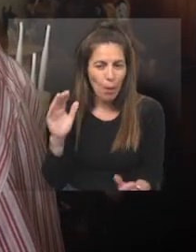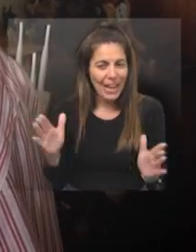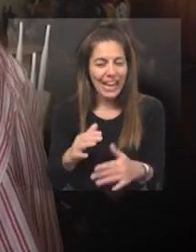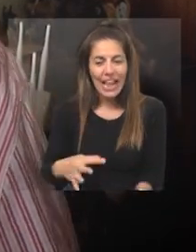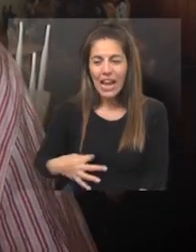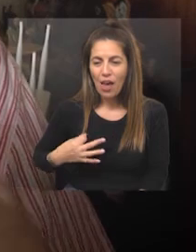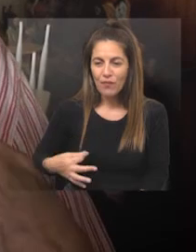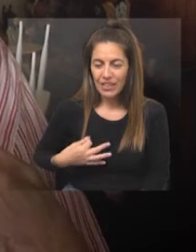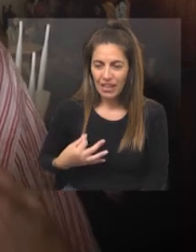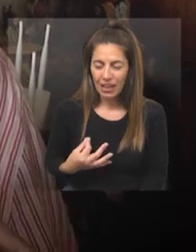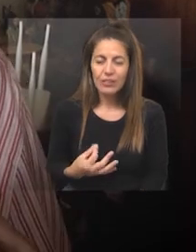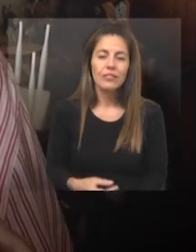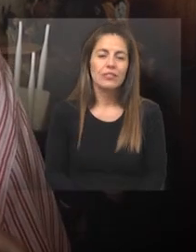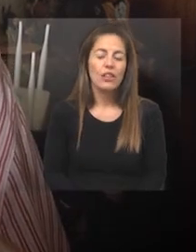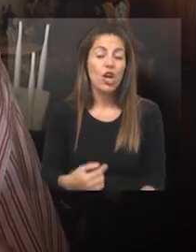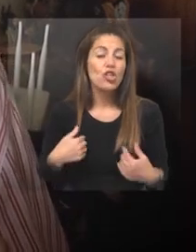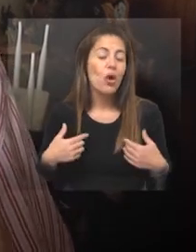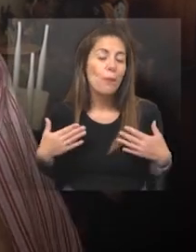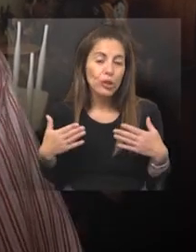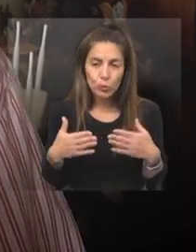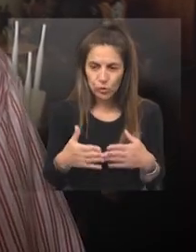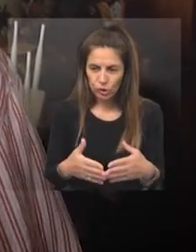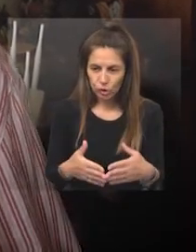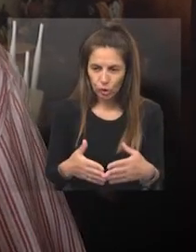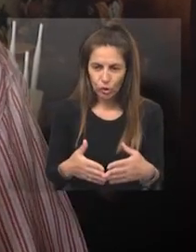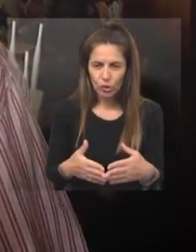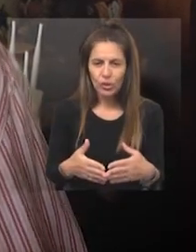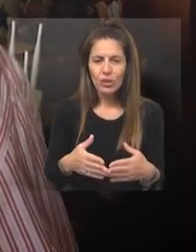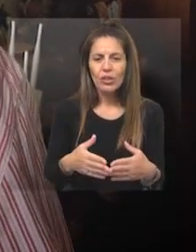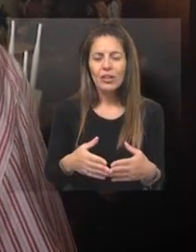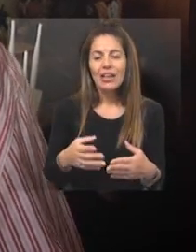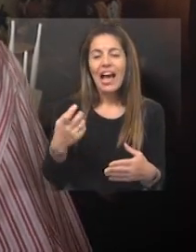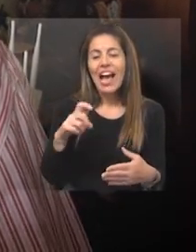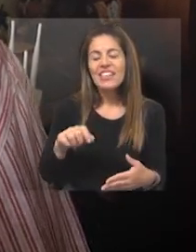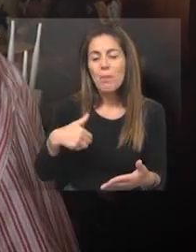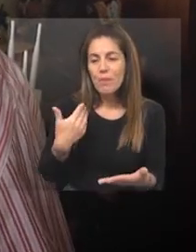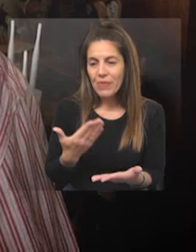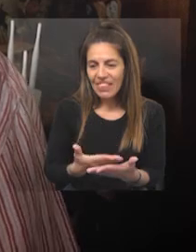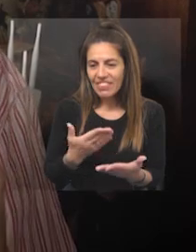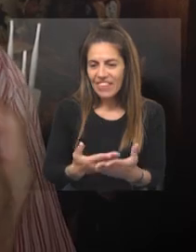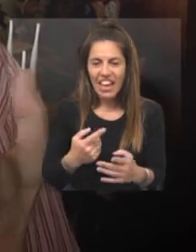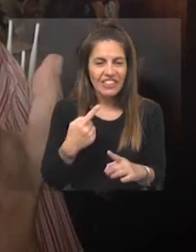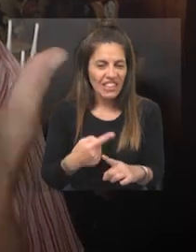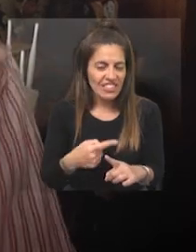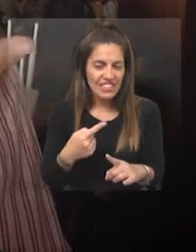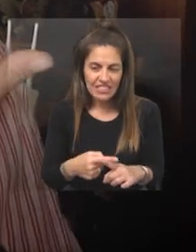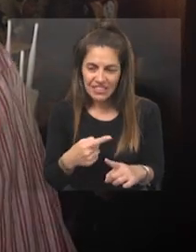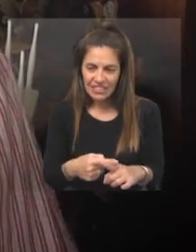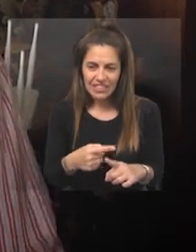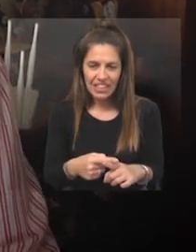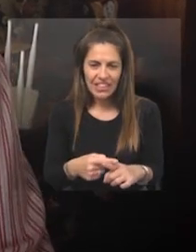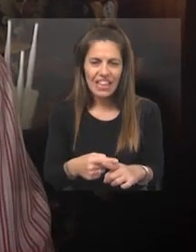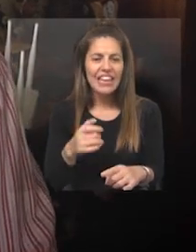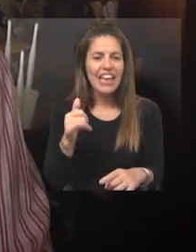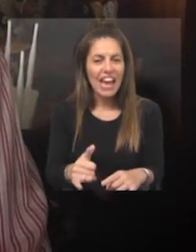vida y yo les pregunto alguien plantea que existan eh que